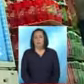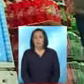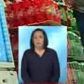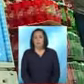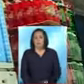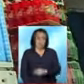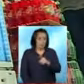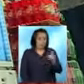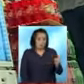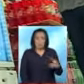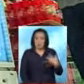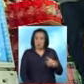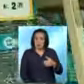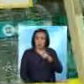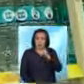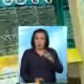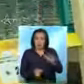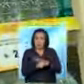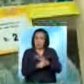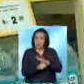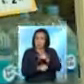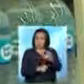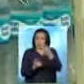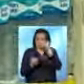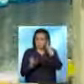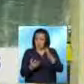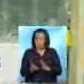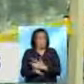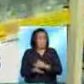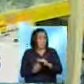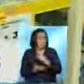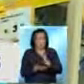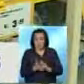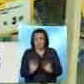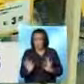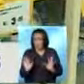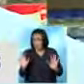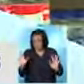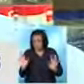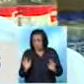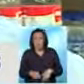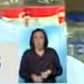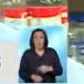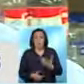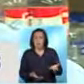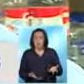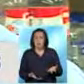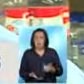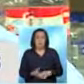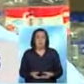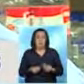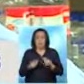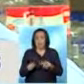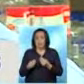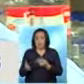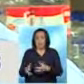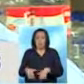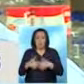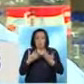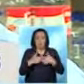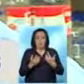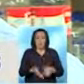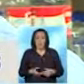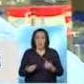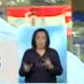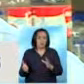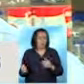Los estantes lucían llenos de botellas de agua. Según se informó, no habrá problemas con el abastecimiento. Los proveedores de agua, que son nuestros aliados y